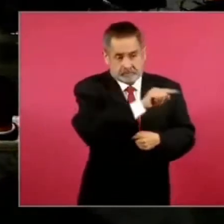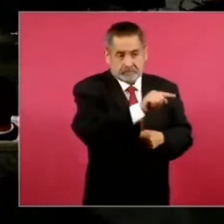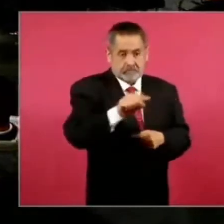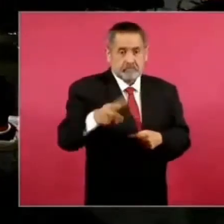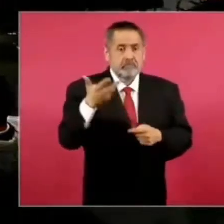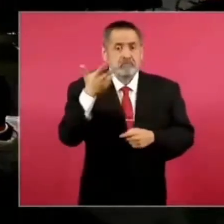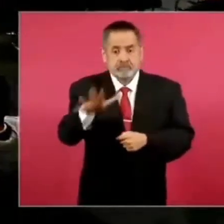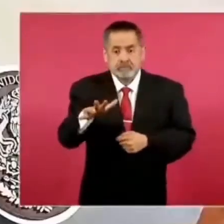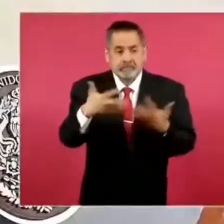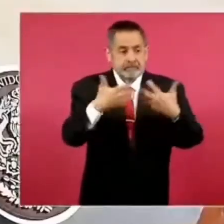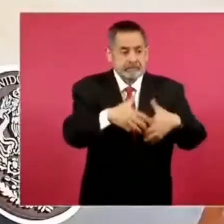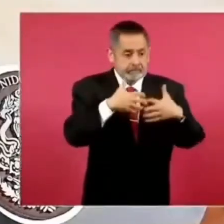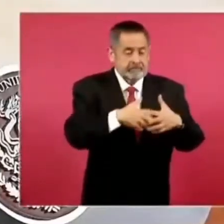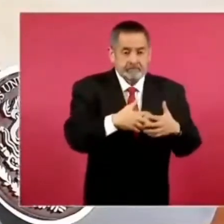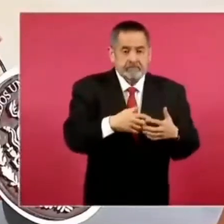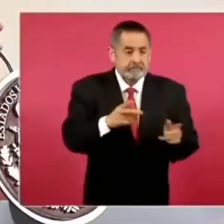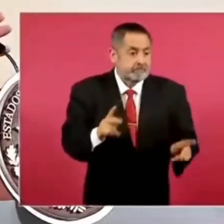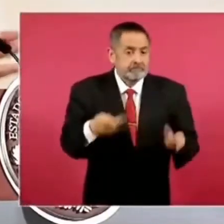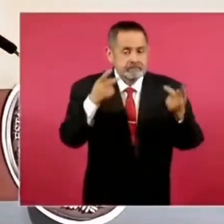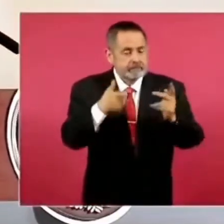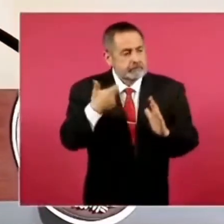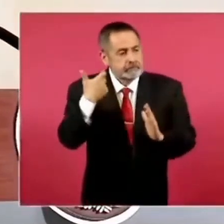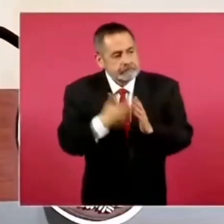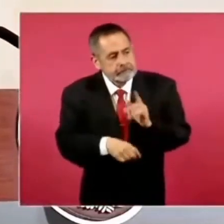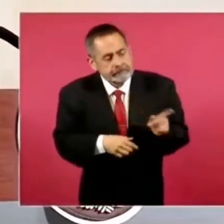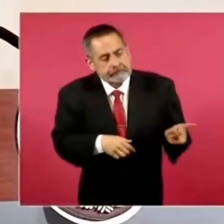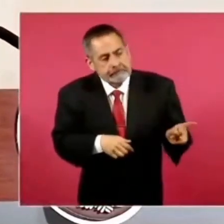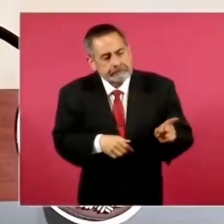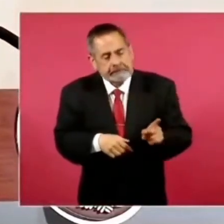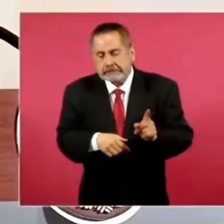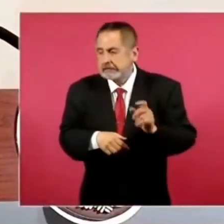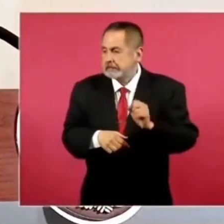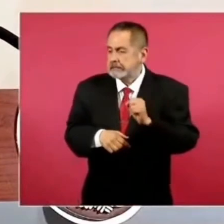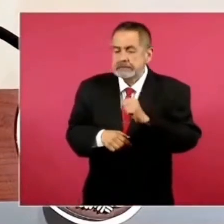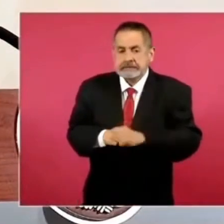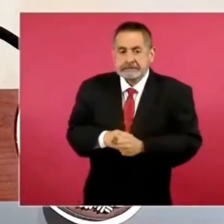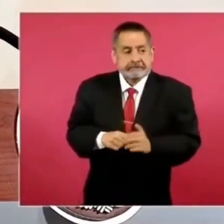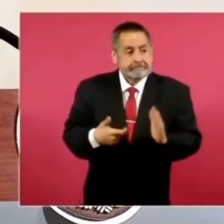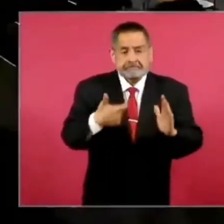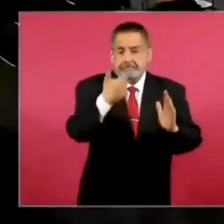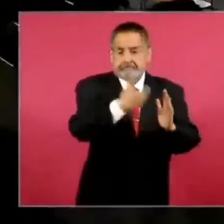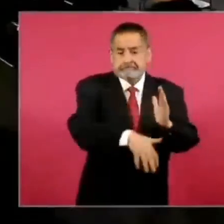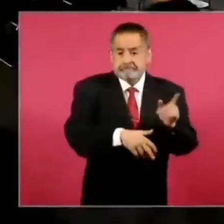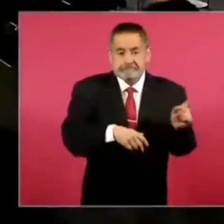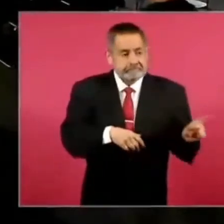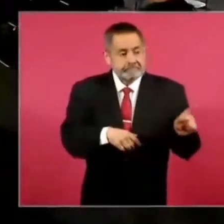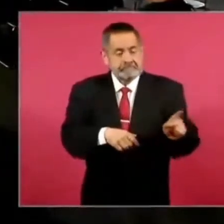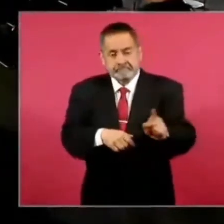a precios muy bajos,